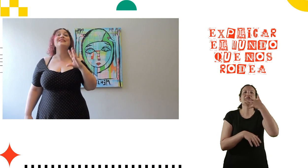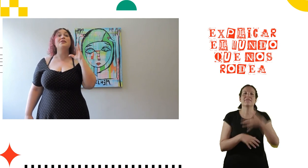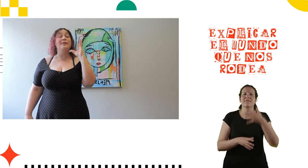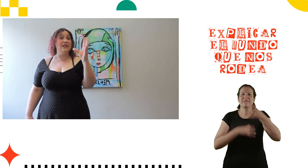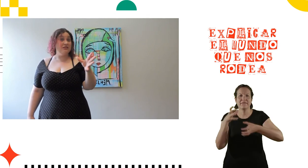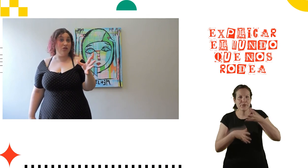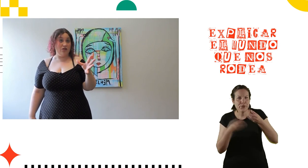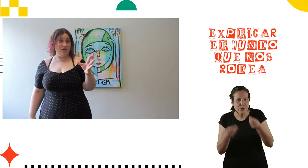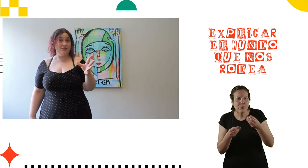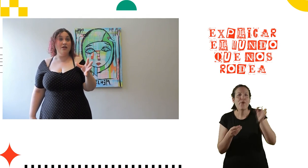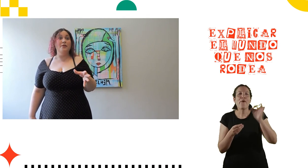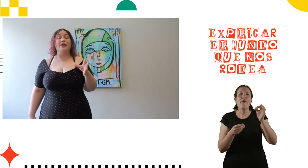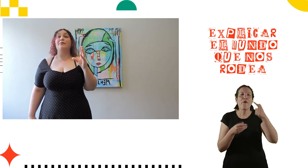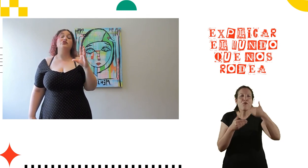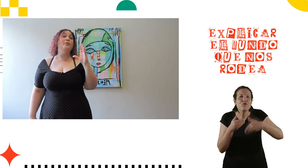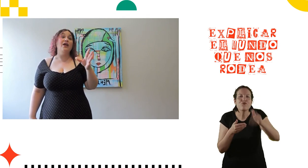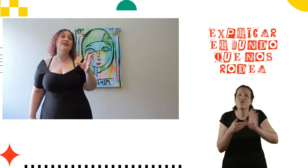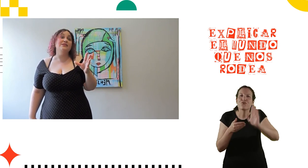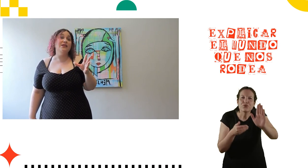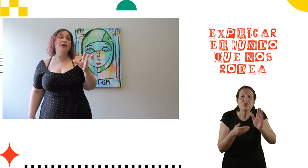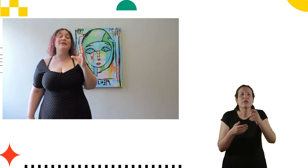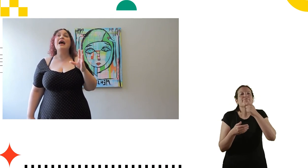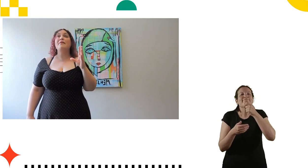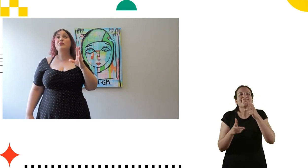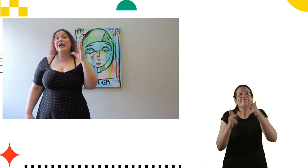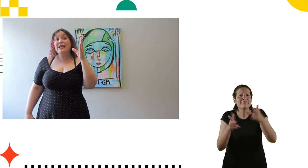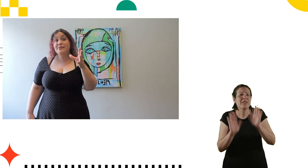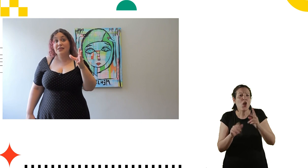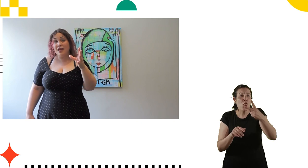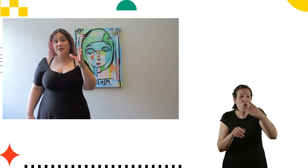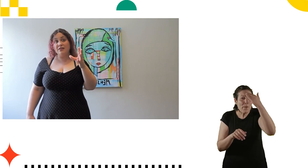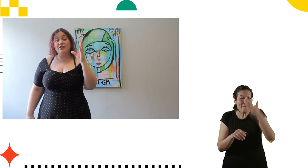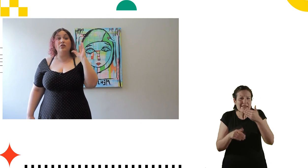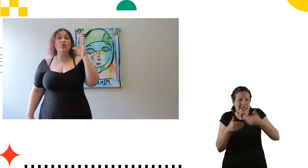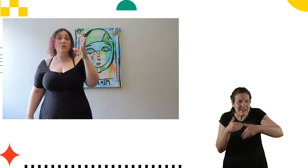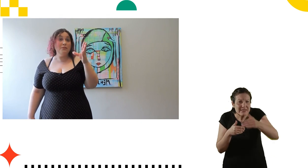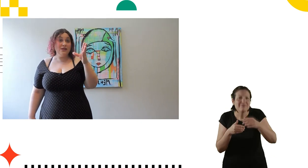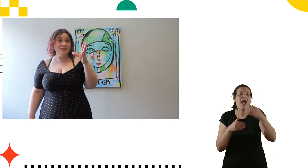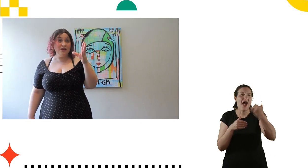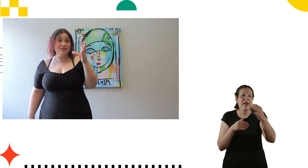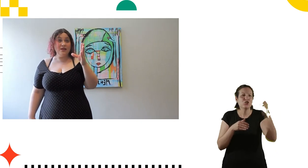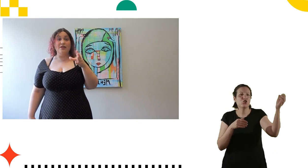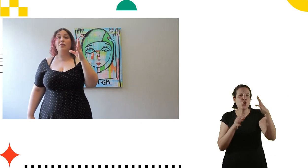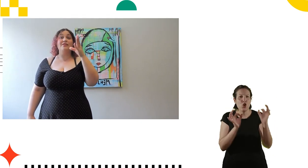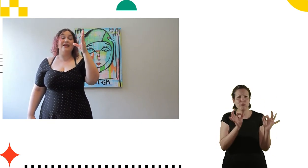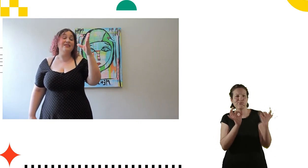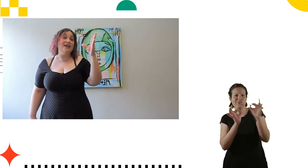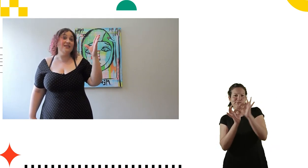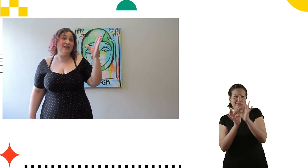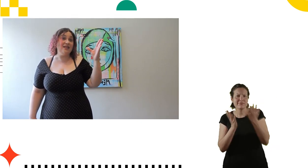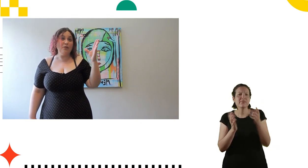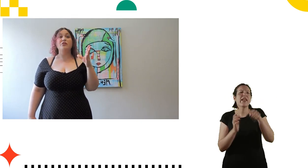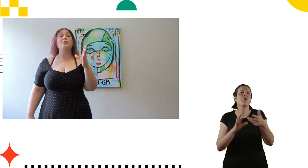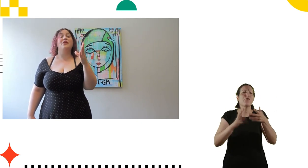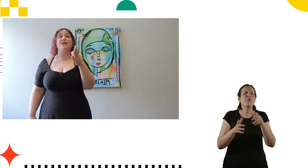para poder hacer predicciones, para yo poder decir, mirá, va a haber un eclipse dentro de 2 meses y esto va a ser así,